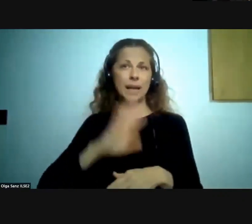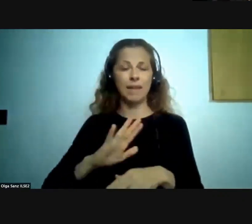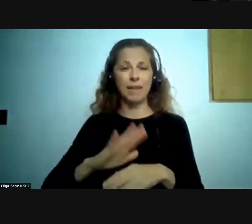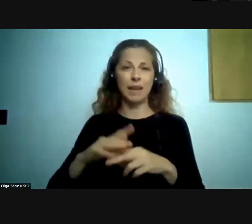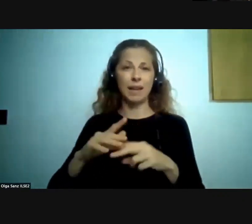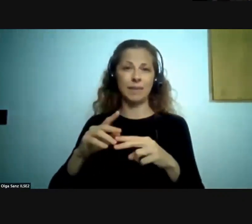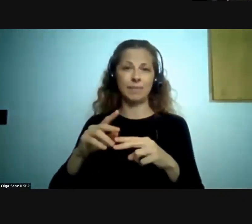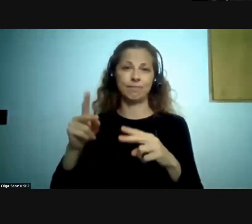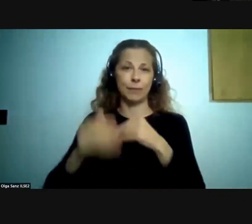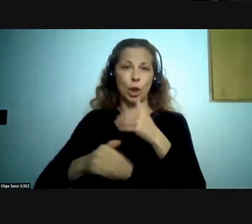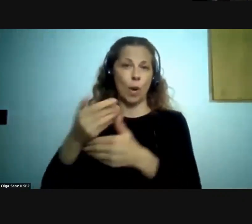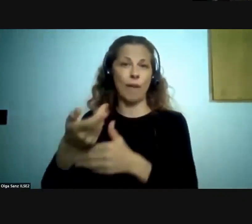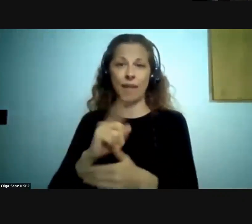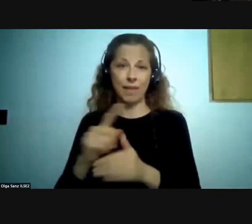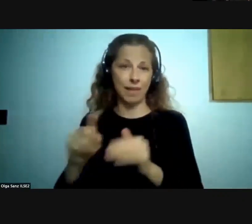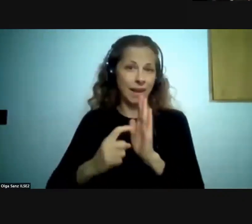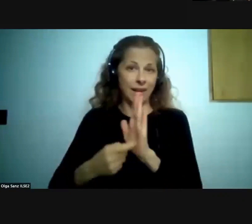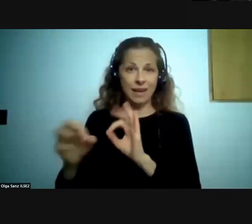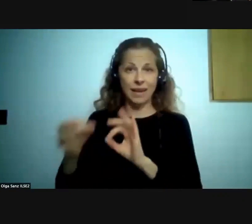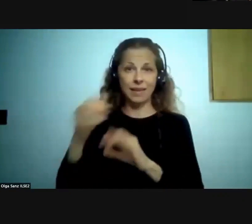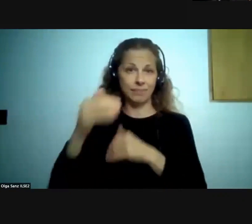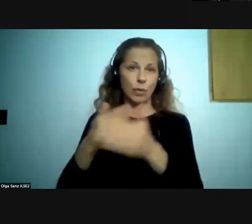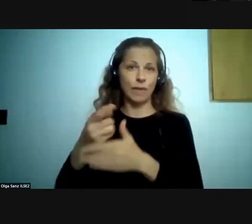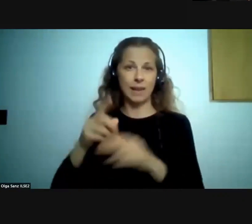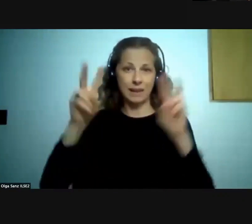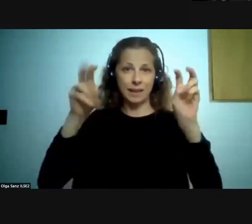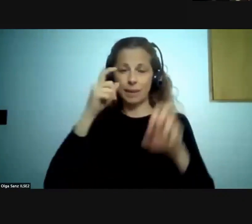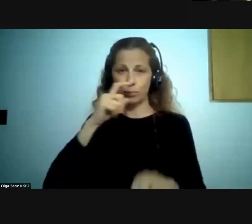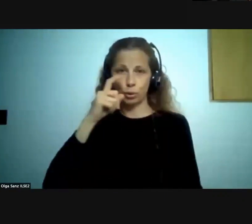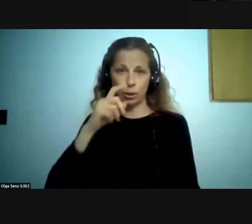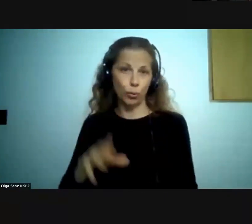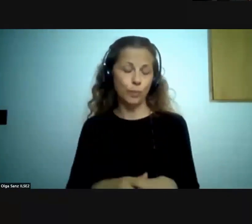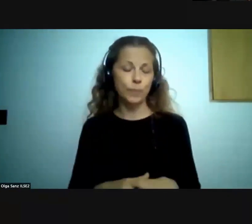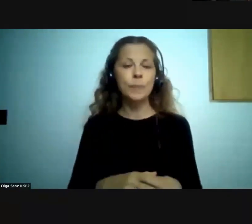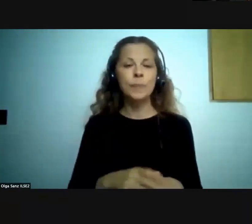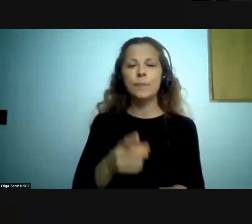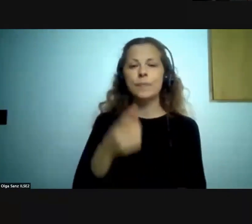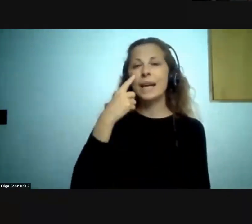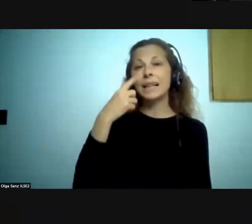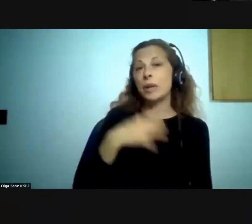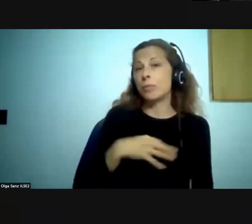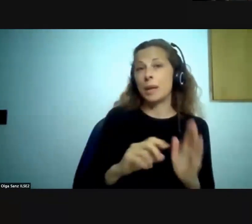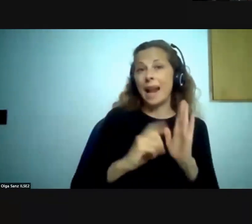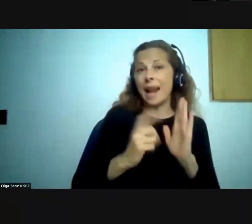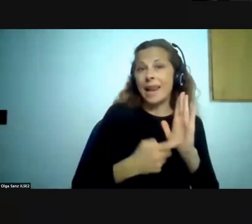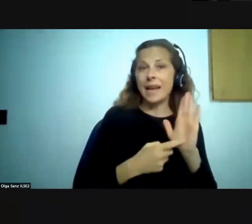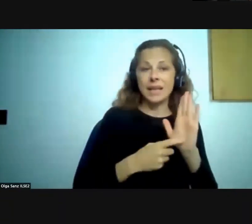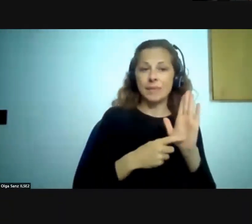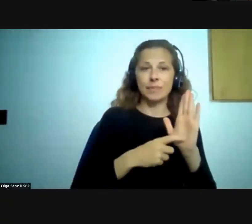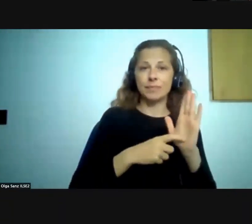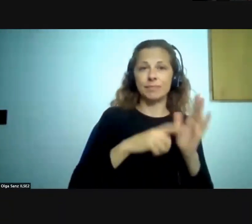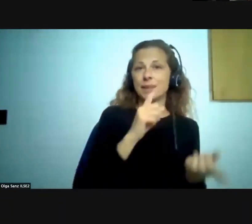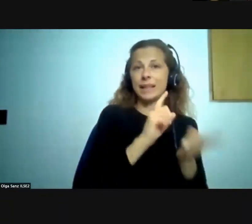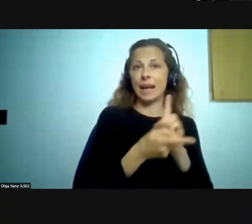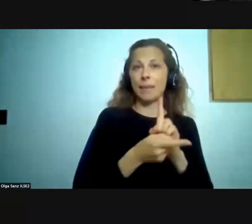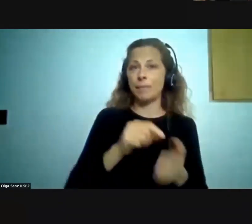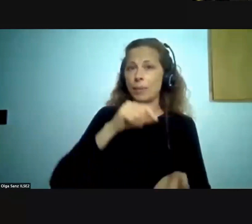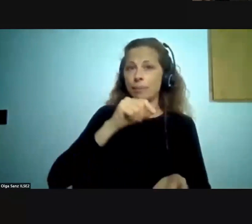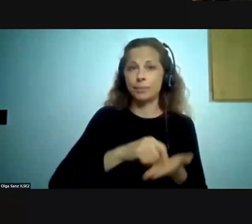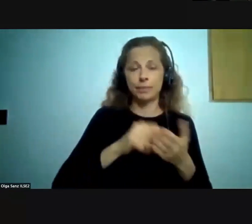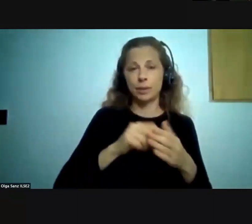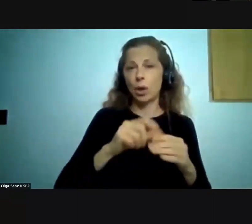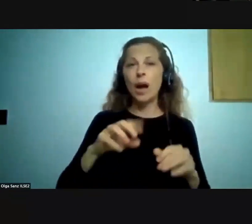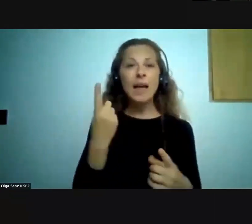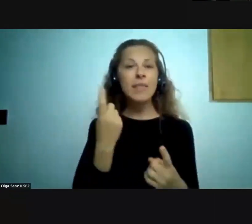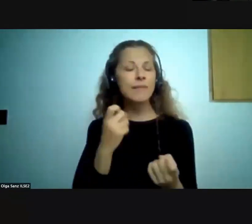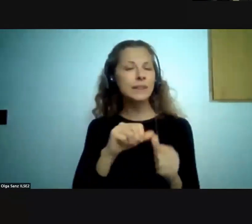que al final la violencia de género no puede, digamos, modificarse significativamente y por lo tanto erradicarse si no hay una modificación del modelo